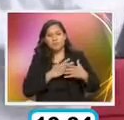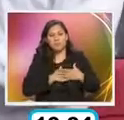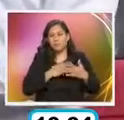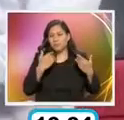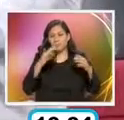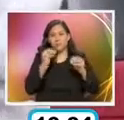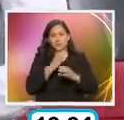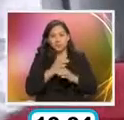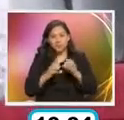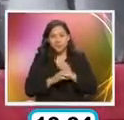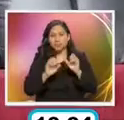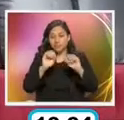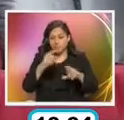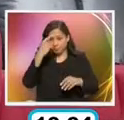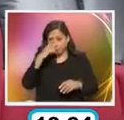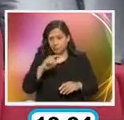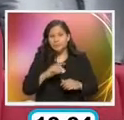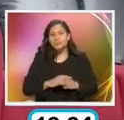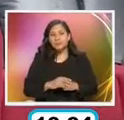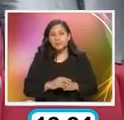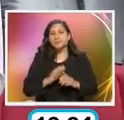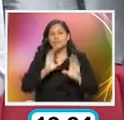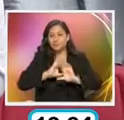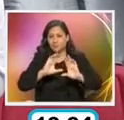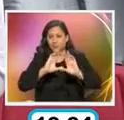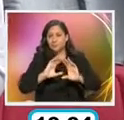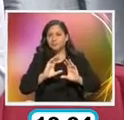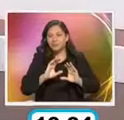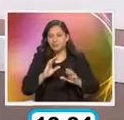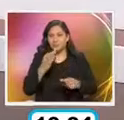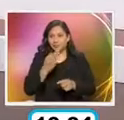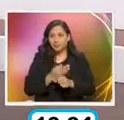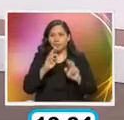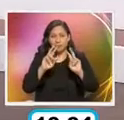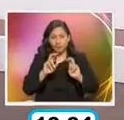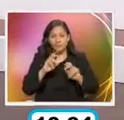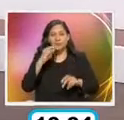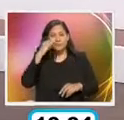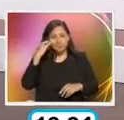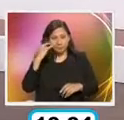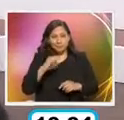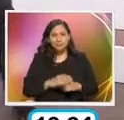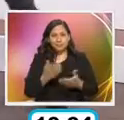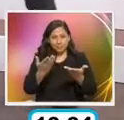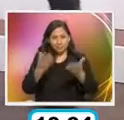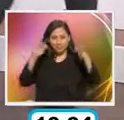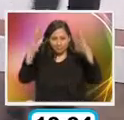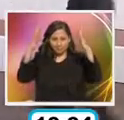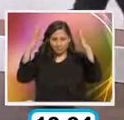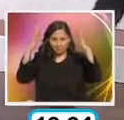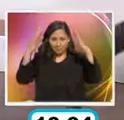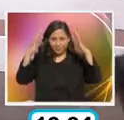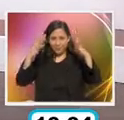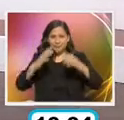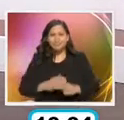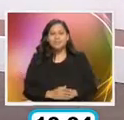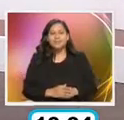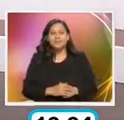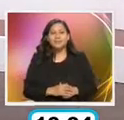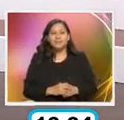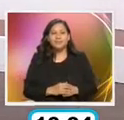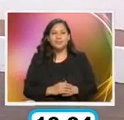pues muchas cosas. Yo los dejo para que pues nos canten esta canción Claro que sí. Invisible. Pues Cheju. mucho gusto. Muchas gracias.